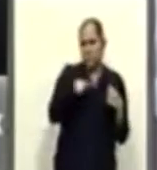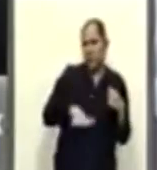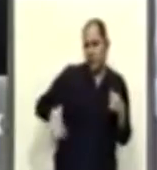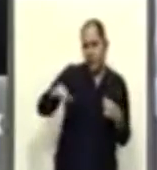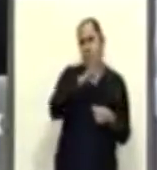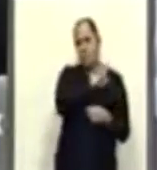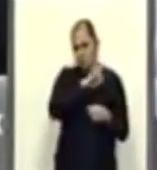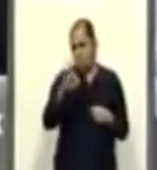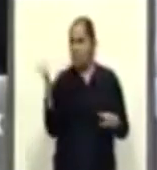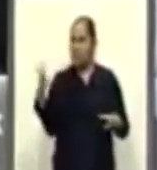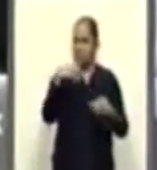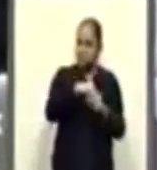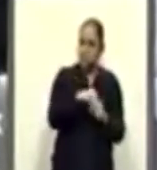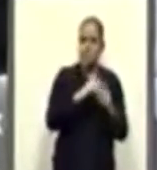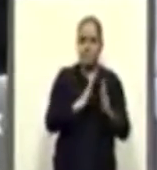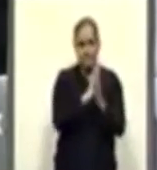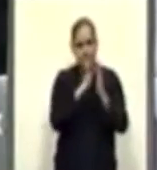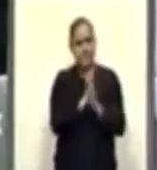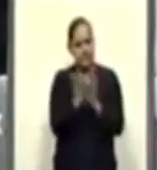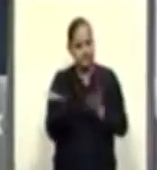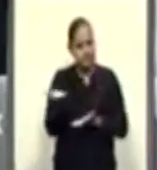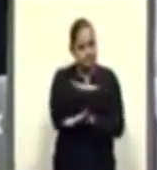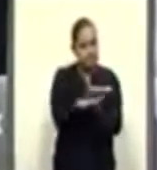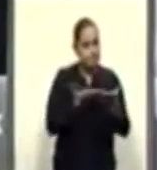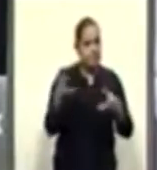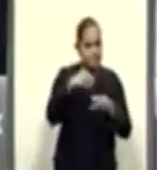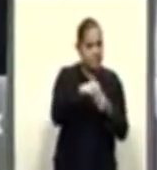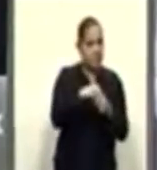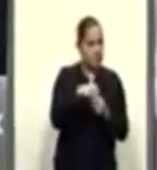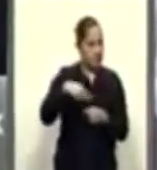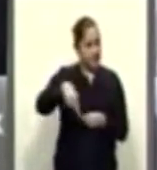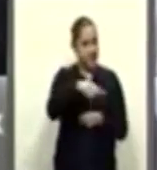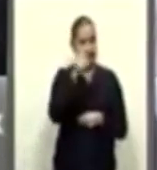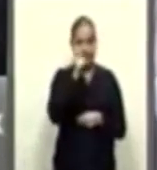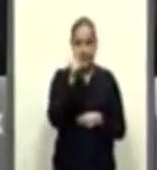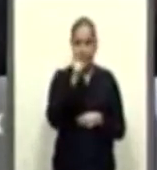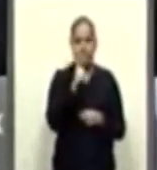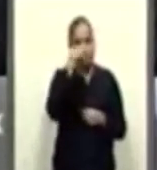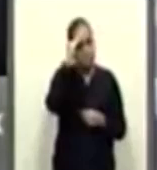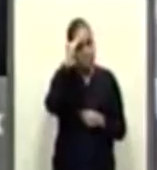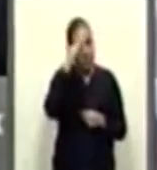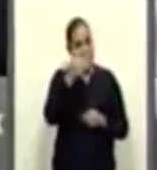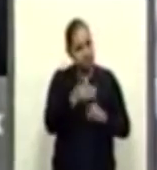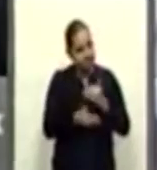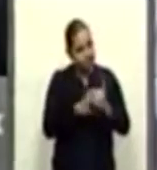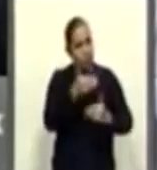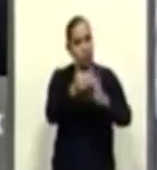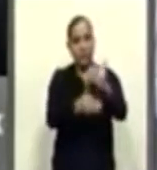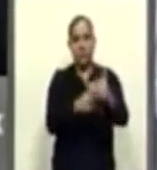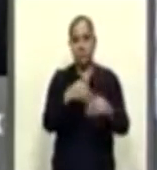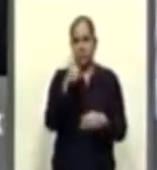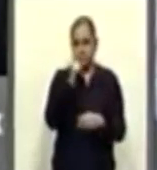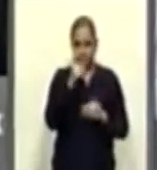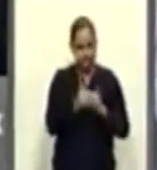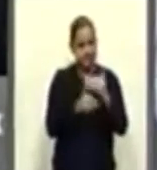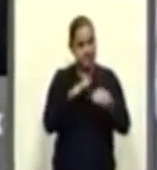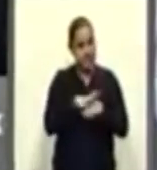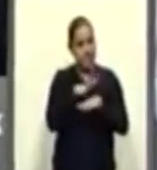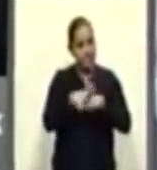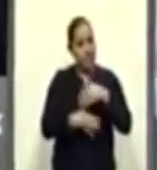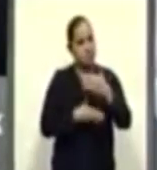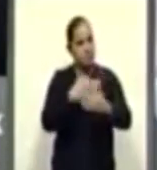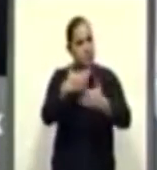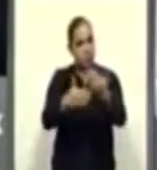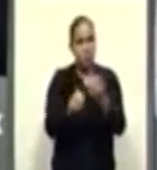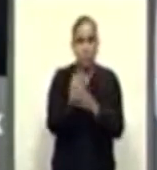país, la cual se ha caracterizado por ser progresista y de vanguardia, surgirá en medio de la imposición